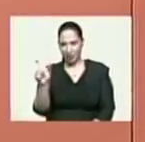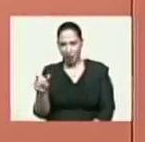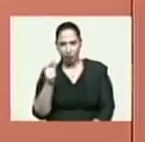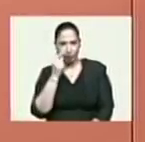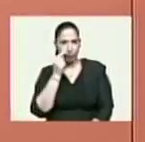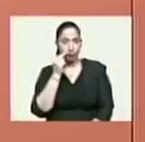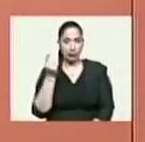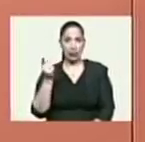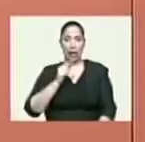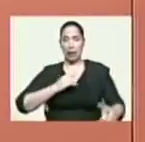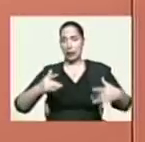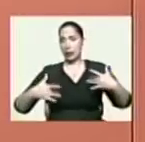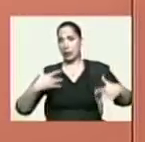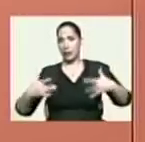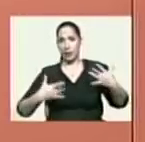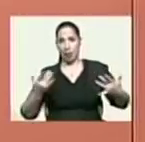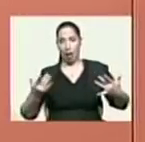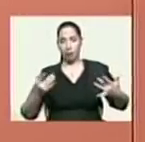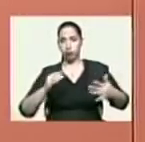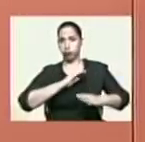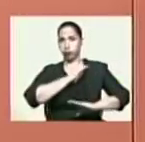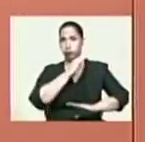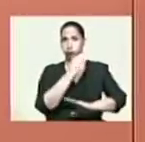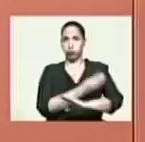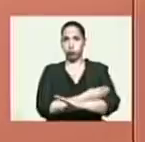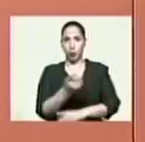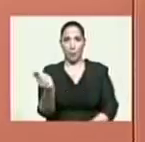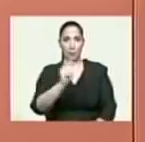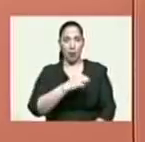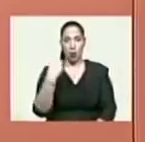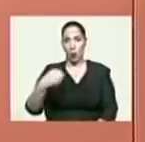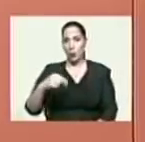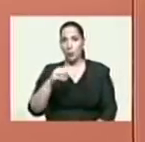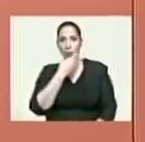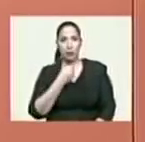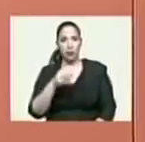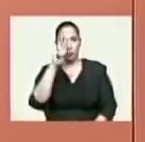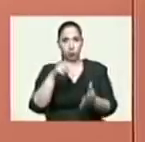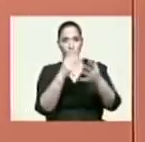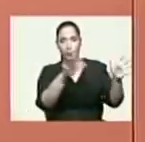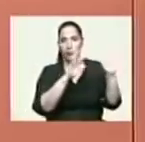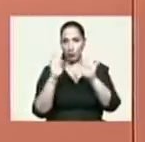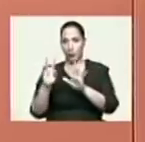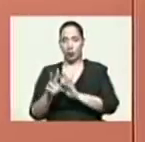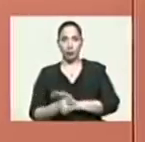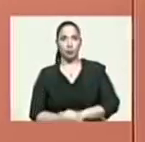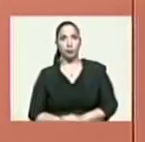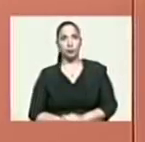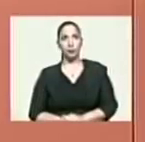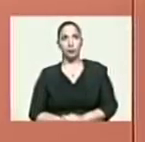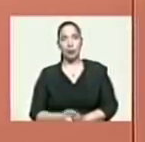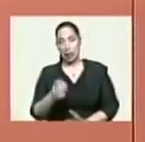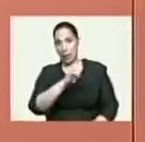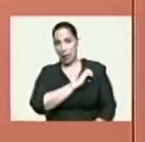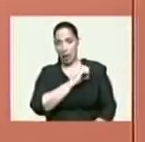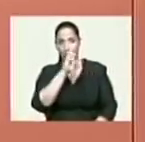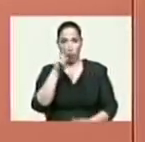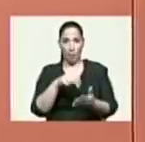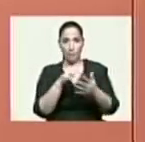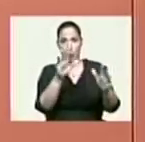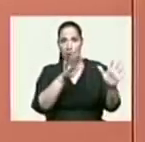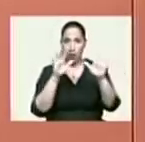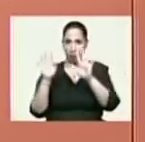muy intensa en los meses de noviembre, diciembre del 2018 y enero del 2019. Ya